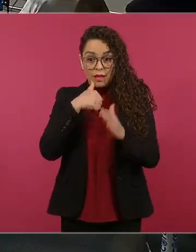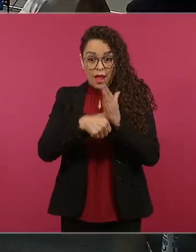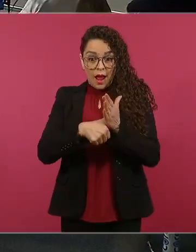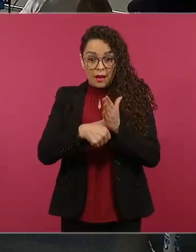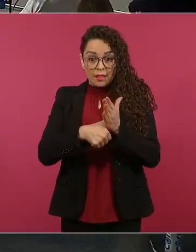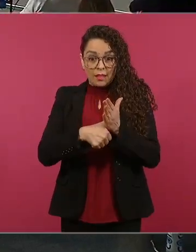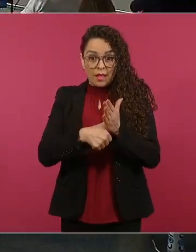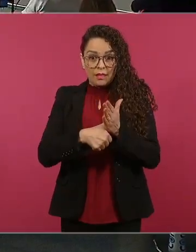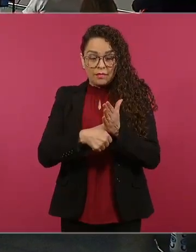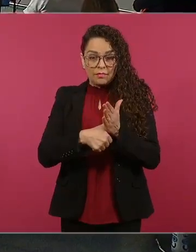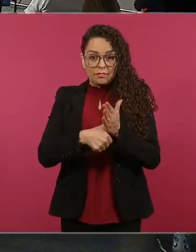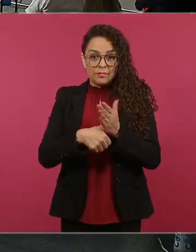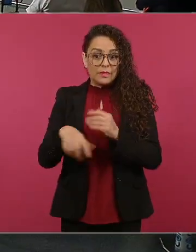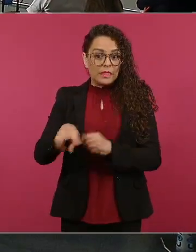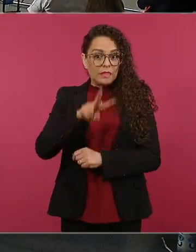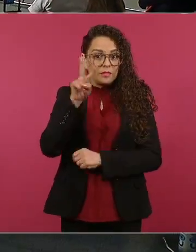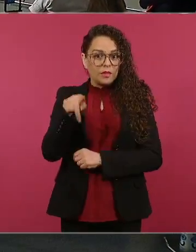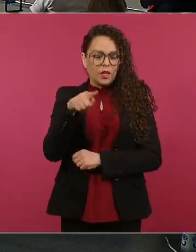Pero es buenísima